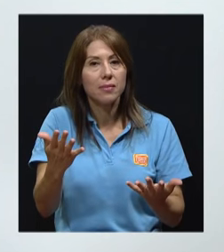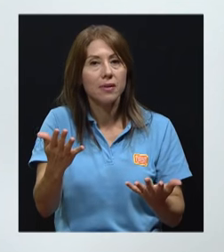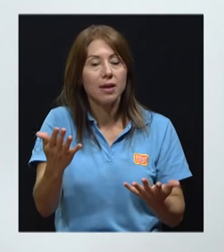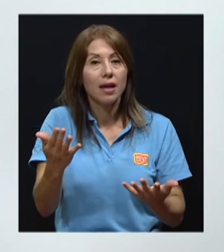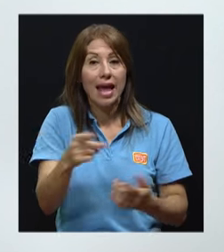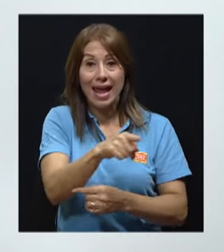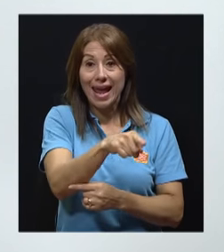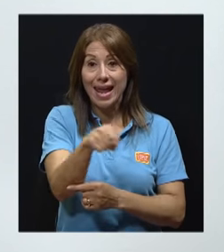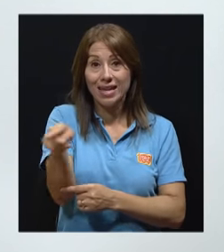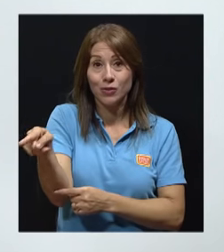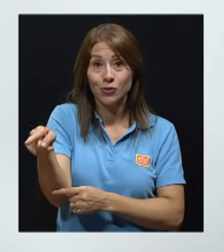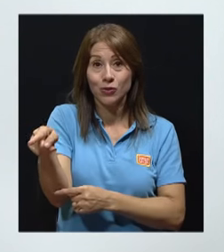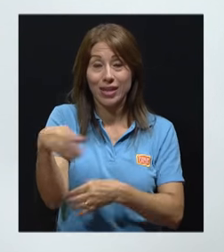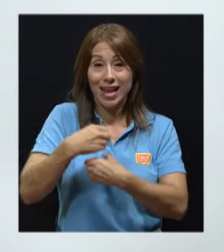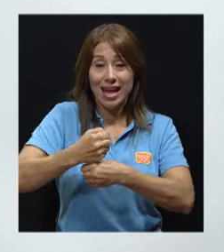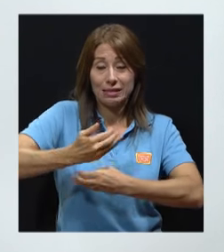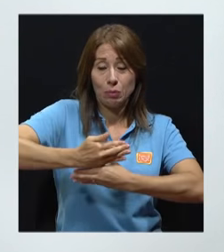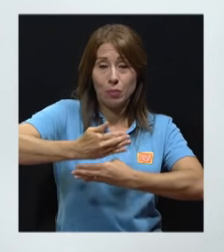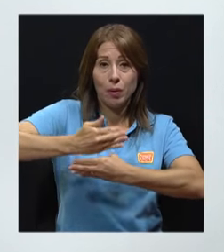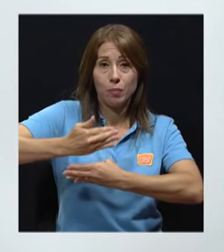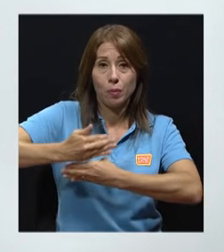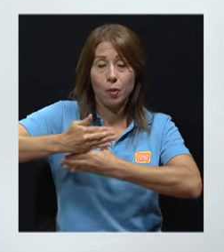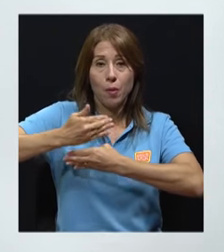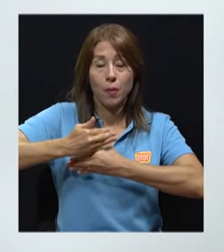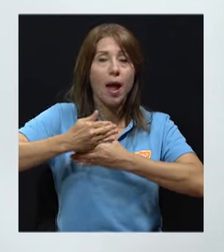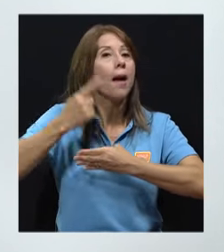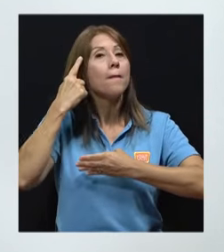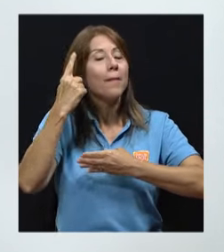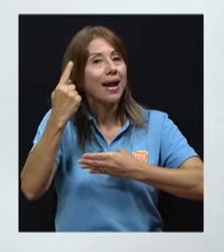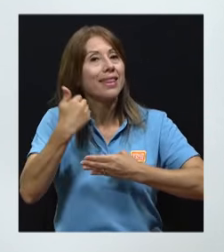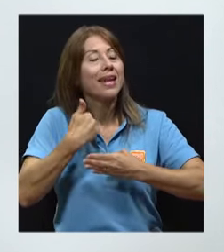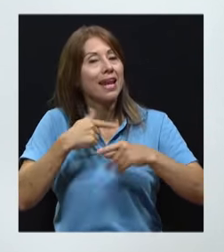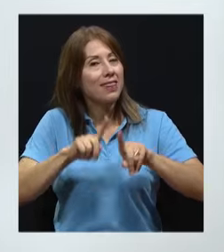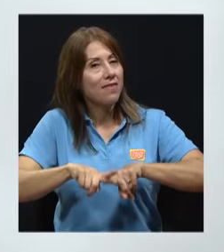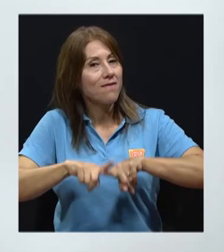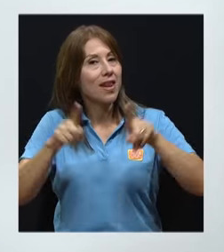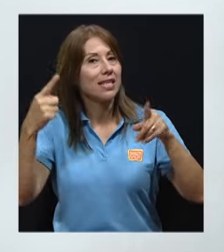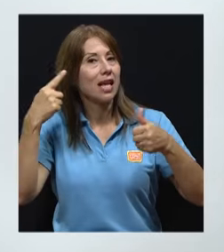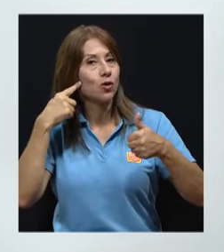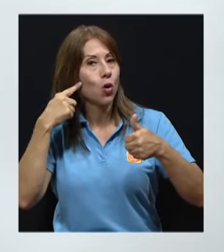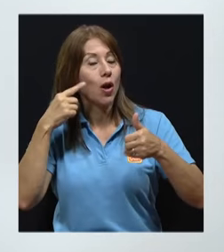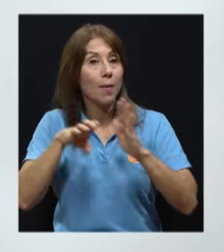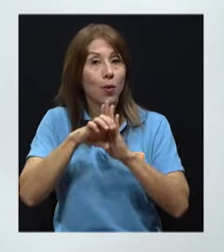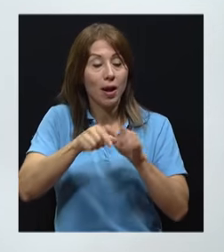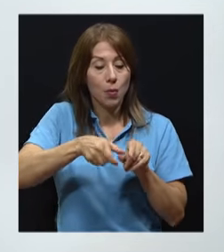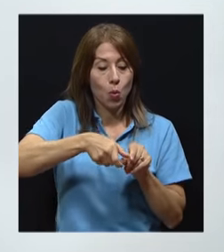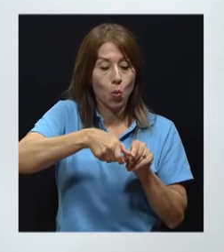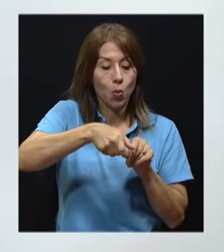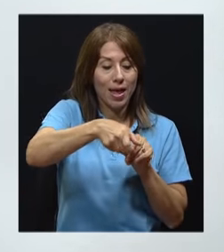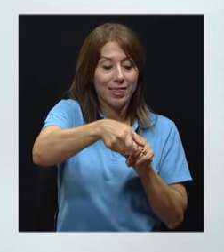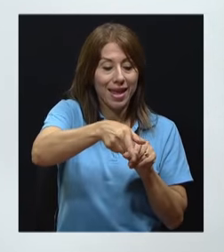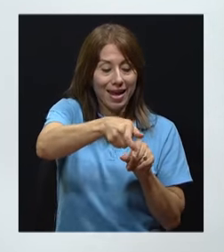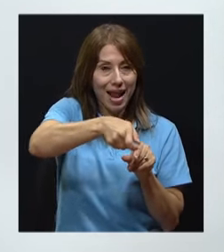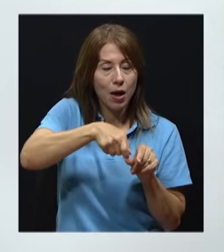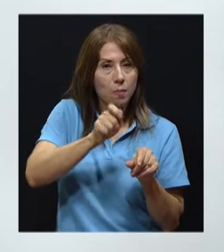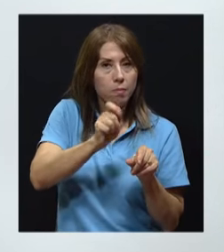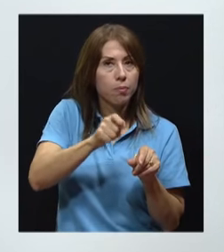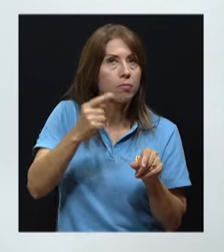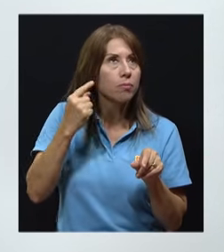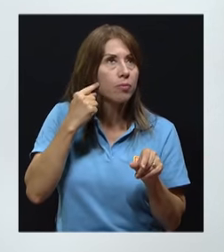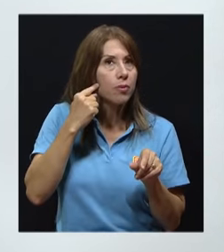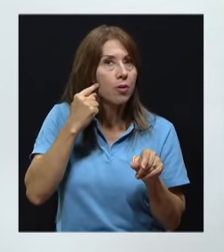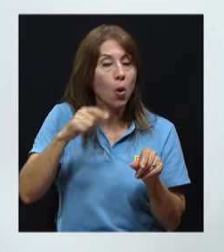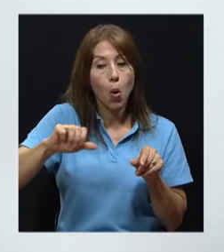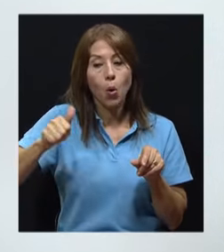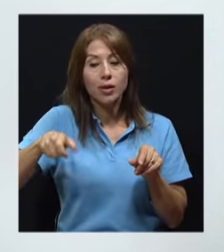ellos para obtener la diferencia Sonora entre una tecla de alto valor artístico en su